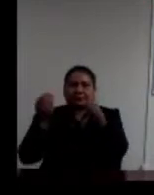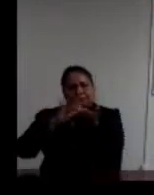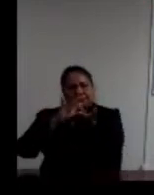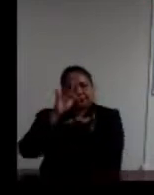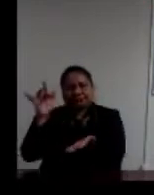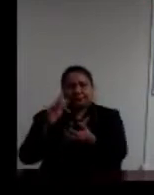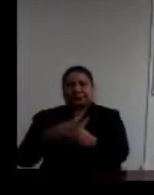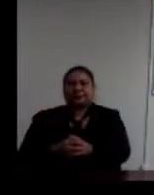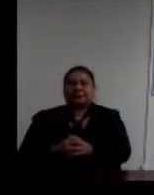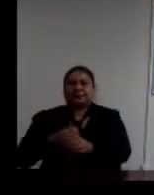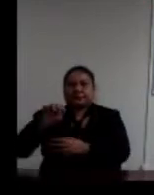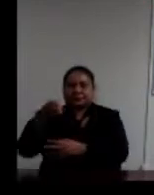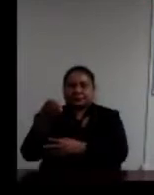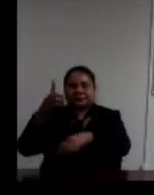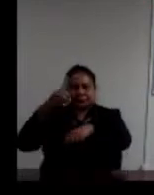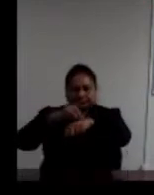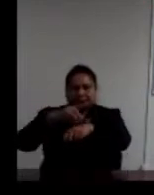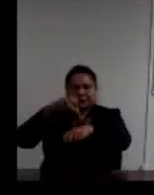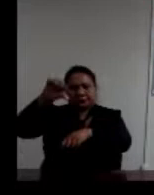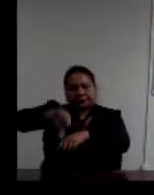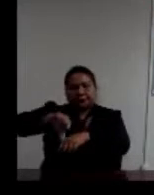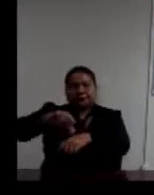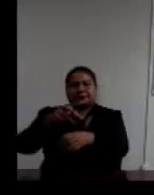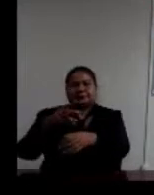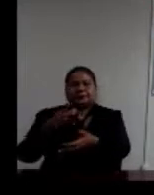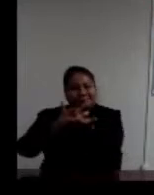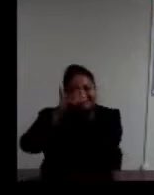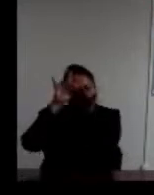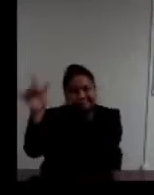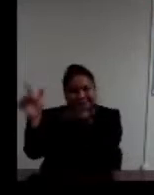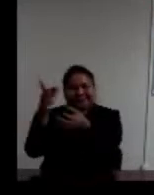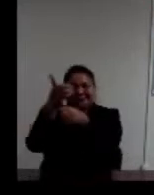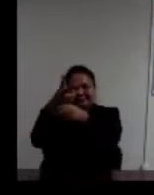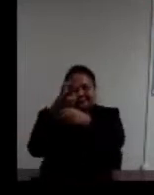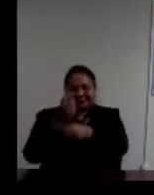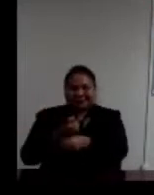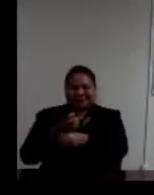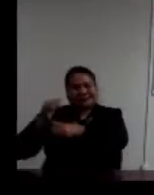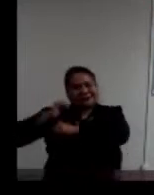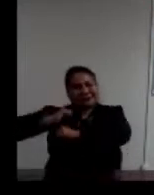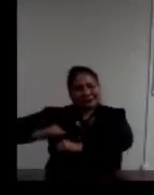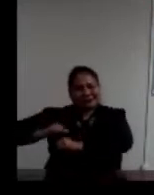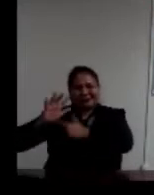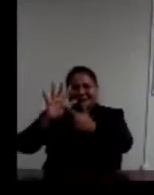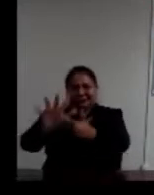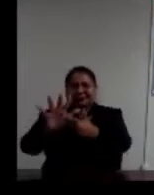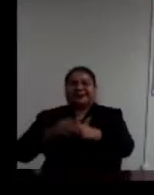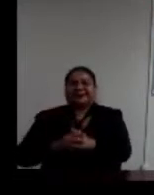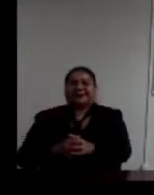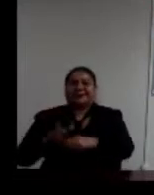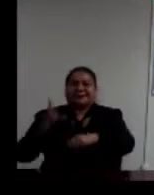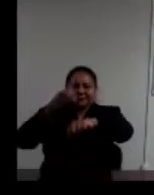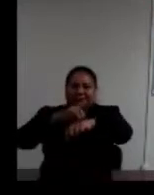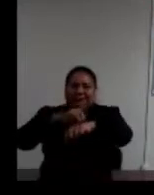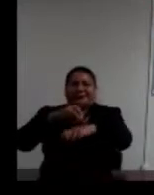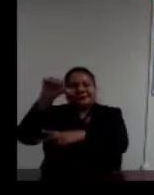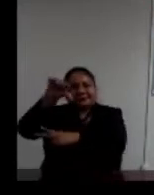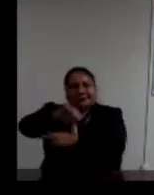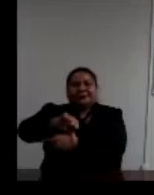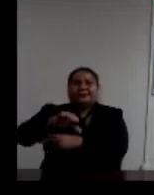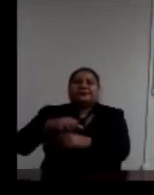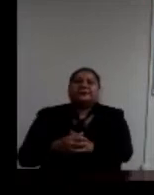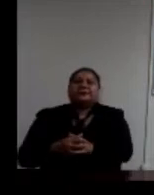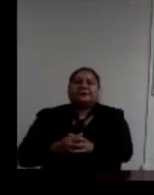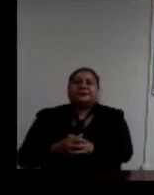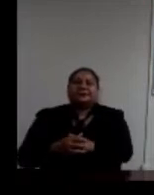¿Sí? Entonces, el día de hoy, gracias por la invitación, a todas las autoridades presentes. El día de hoy vamos